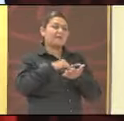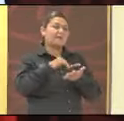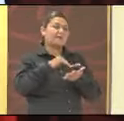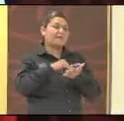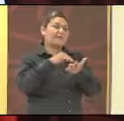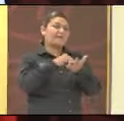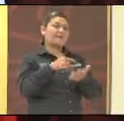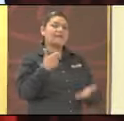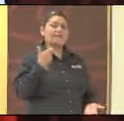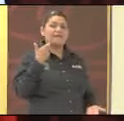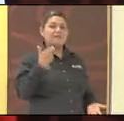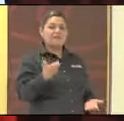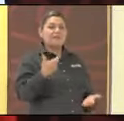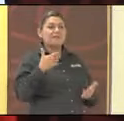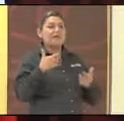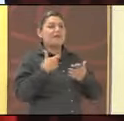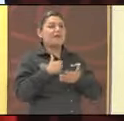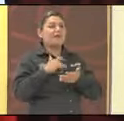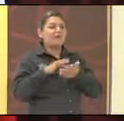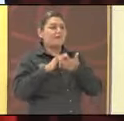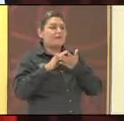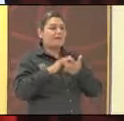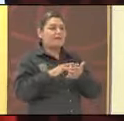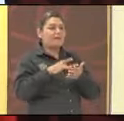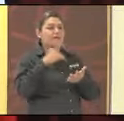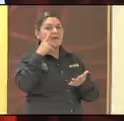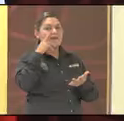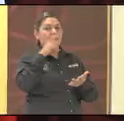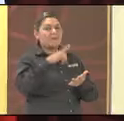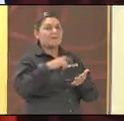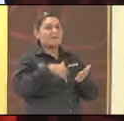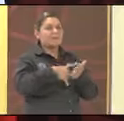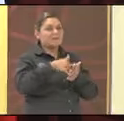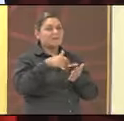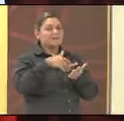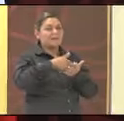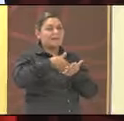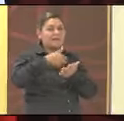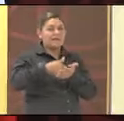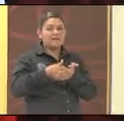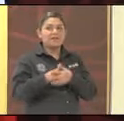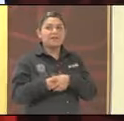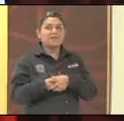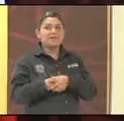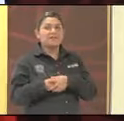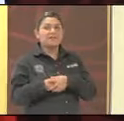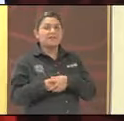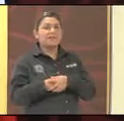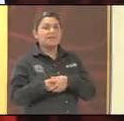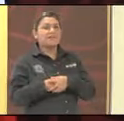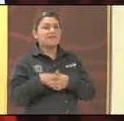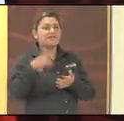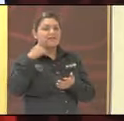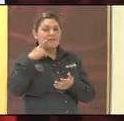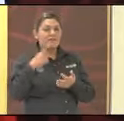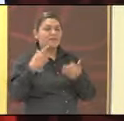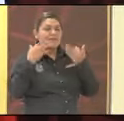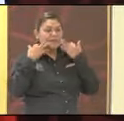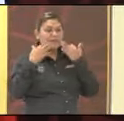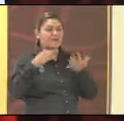para apoyarnos la conservación y mantenimiento y operación de las dragas. Firmó el señor gobernador de testigo de